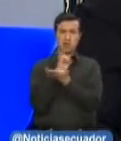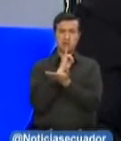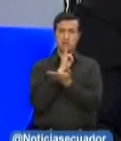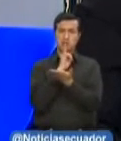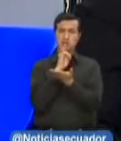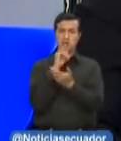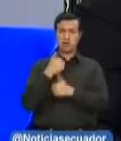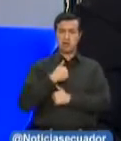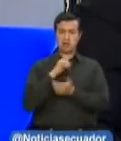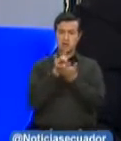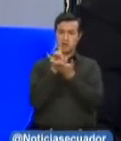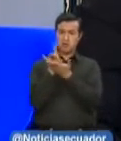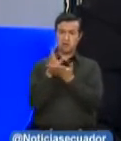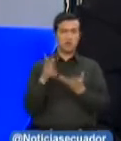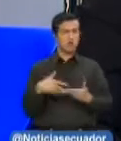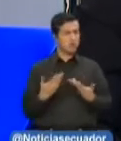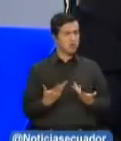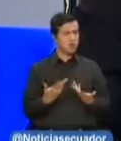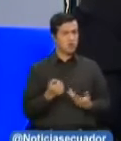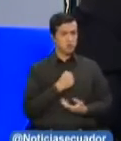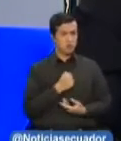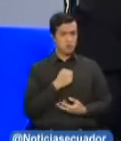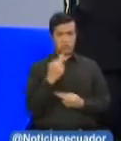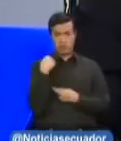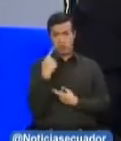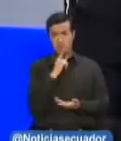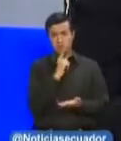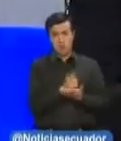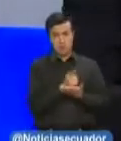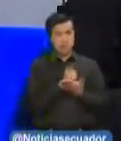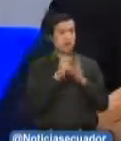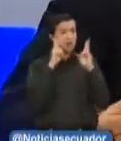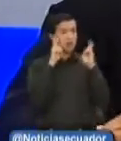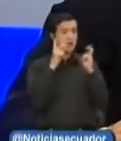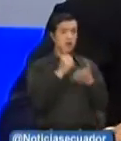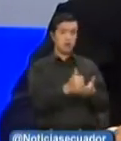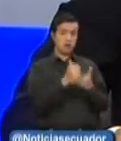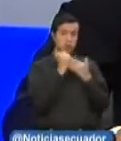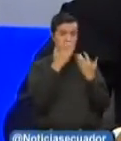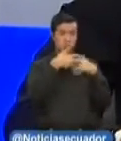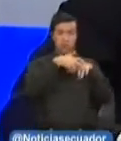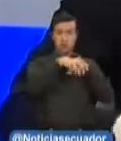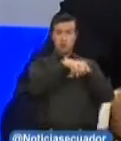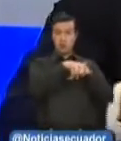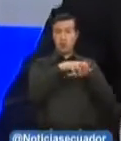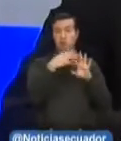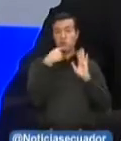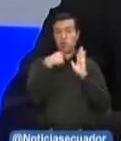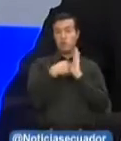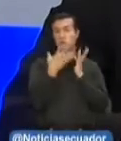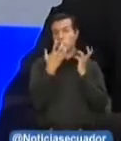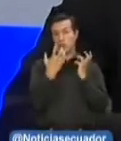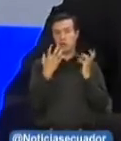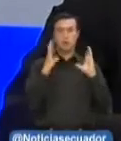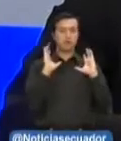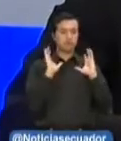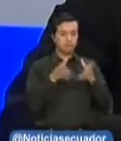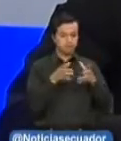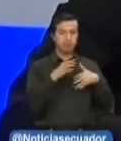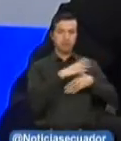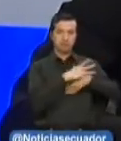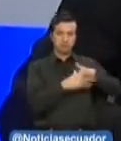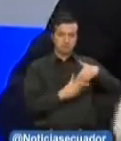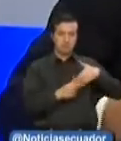Canadá, cuando la tarea la tenemos que hacer nosotros realmente, en términos de beneficios de la integración? Es decir, queremos conformar un bloque